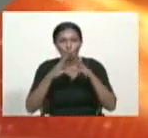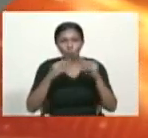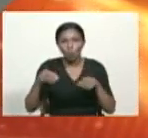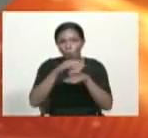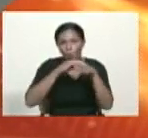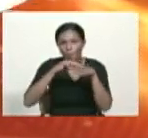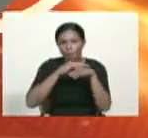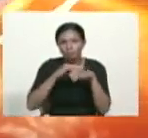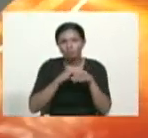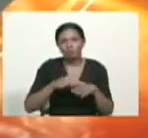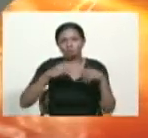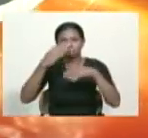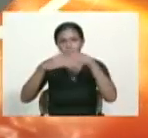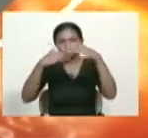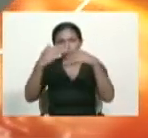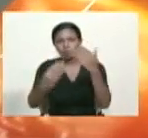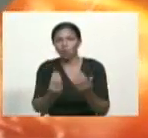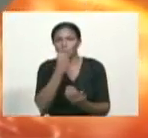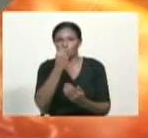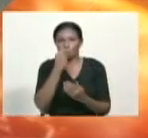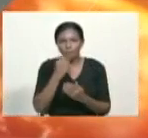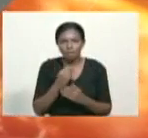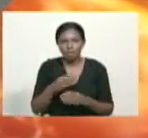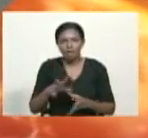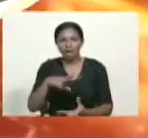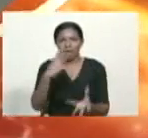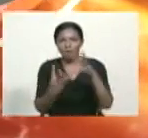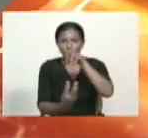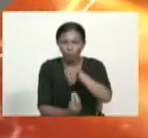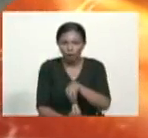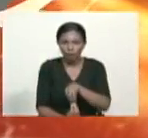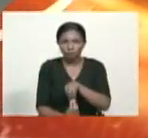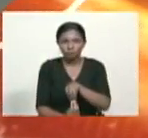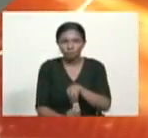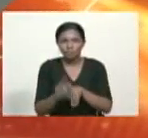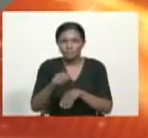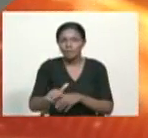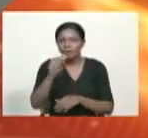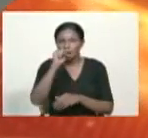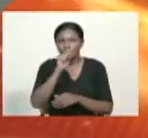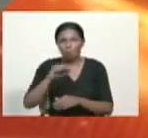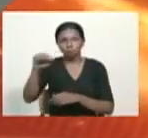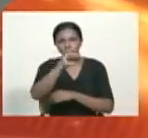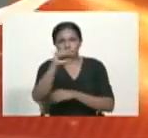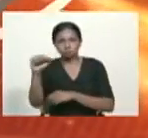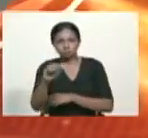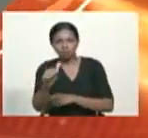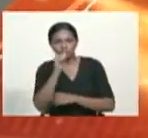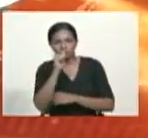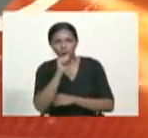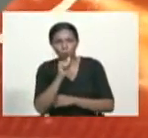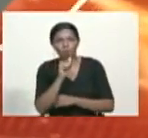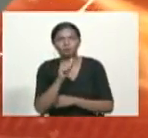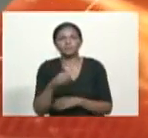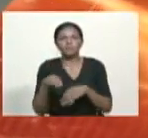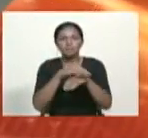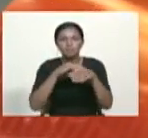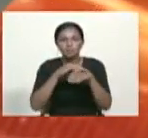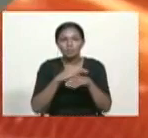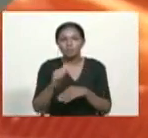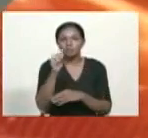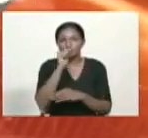ministerios para distribución de alimentos a través de los CLAP, para distribución de agua y camiones cisterna a través del Ministerio de